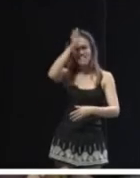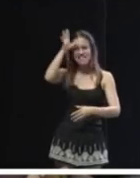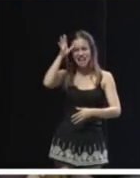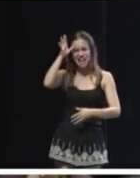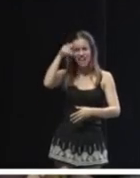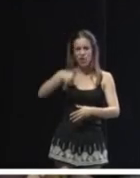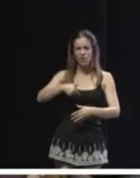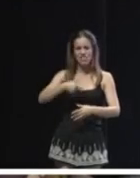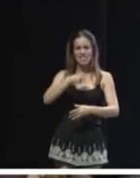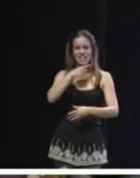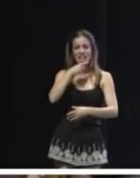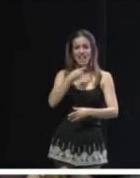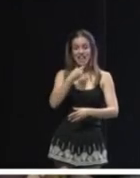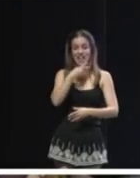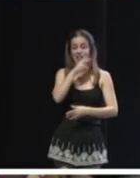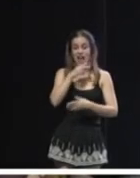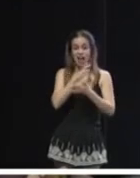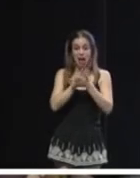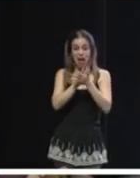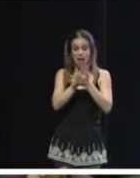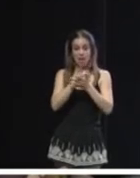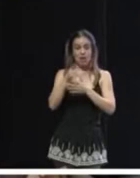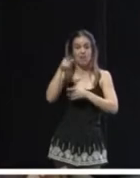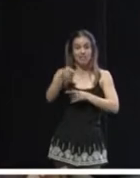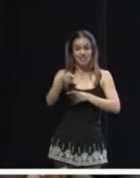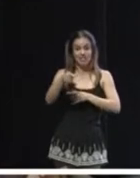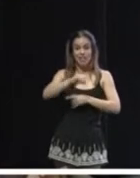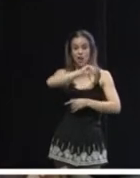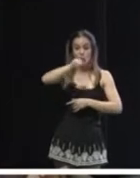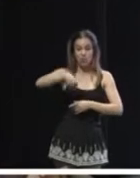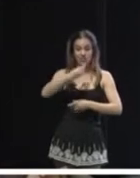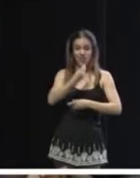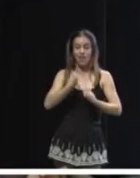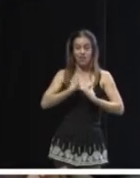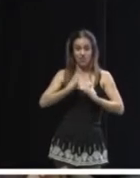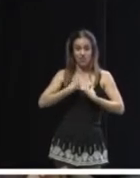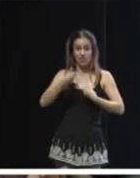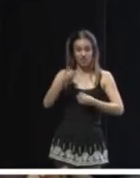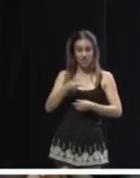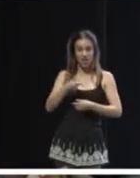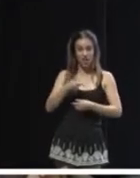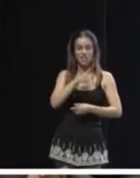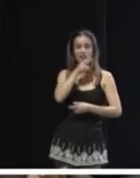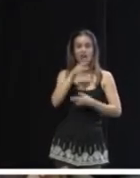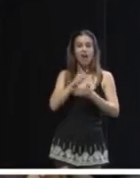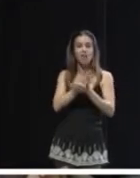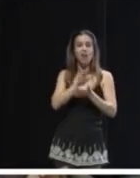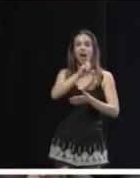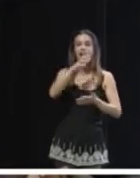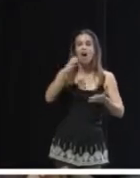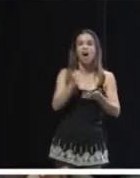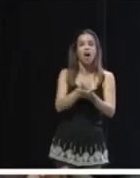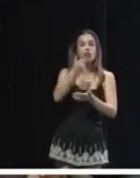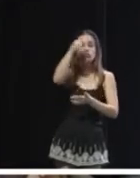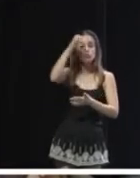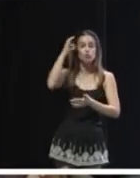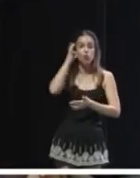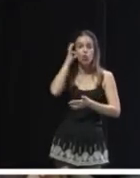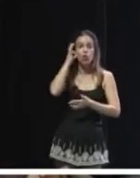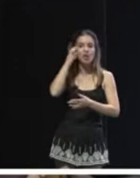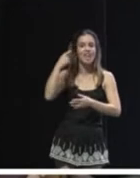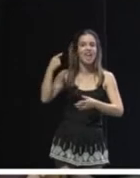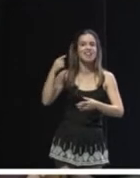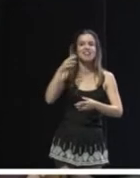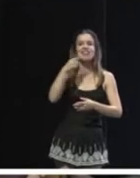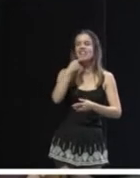de ti, que habla de nuestras vidas, que le habla a aquellos que siguen negando el cambio